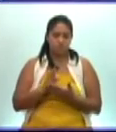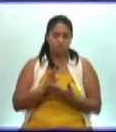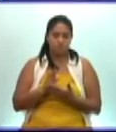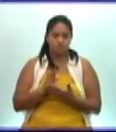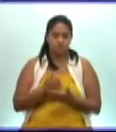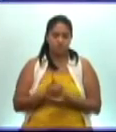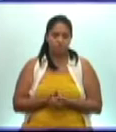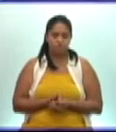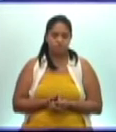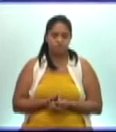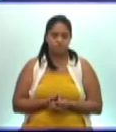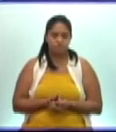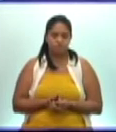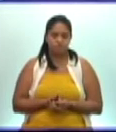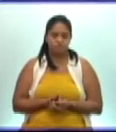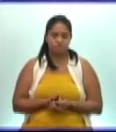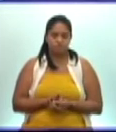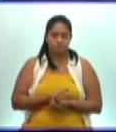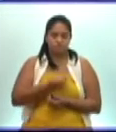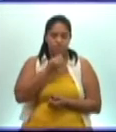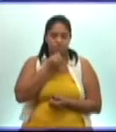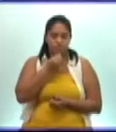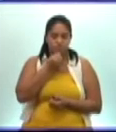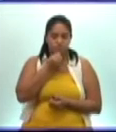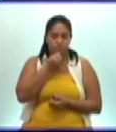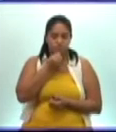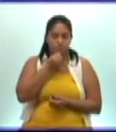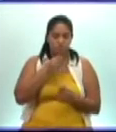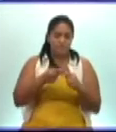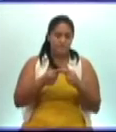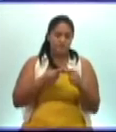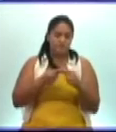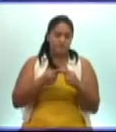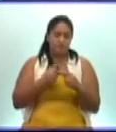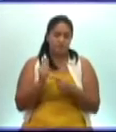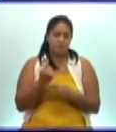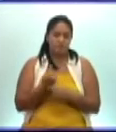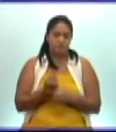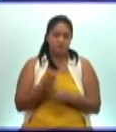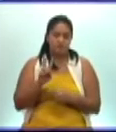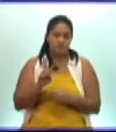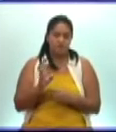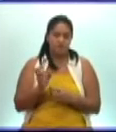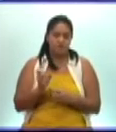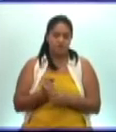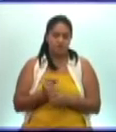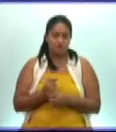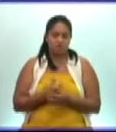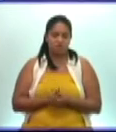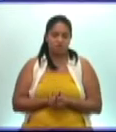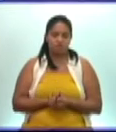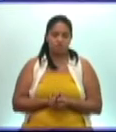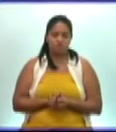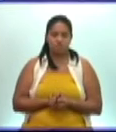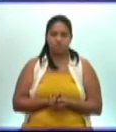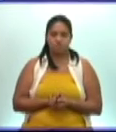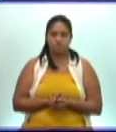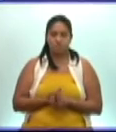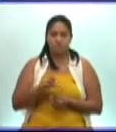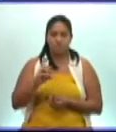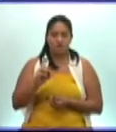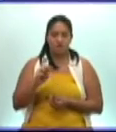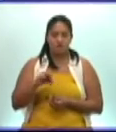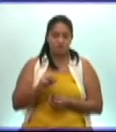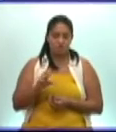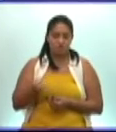que permitió medir por primera vez los valores de las longitudes de onda de este espectro